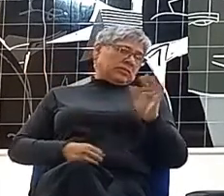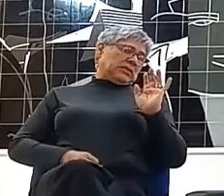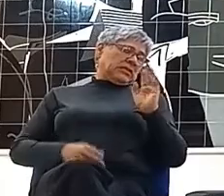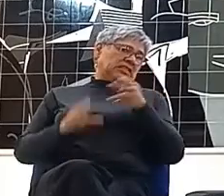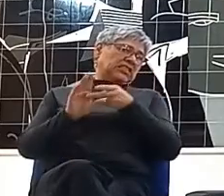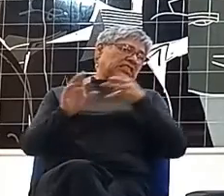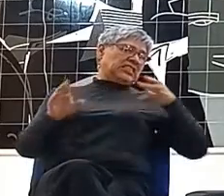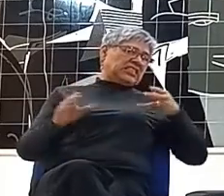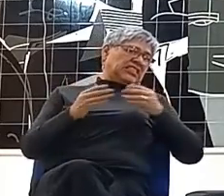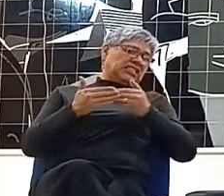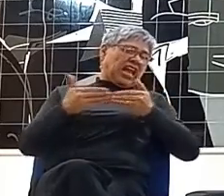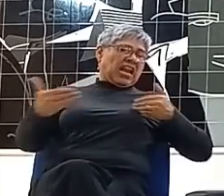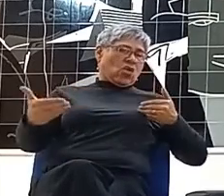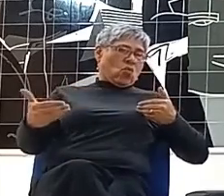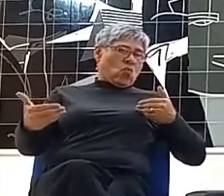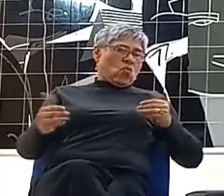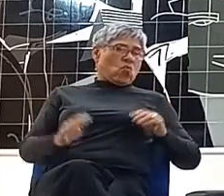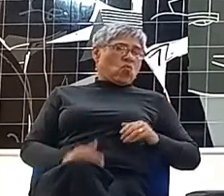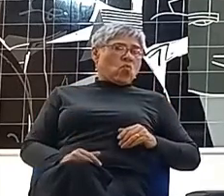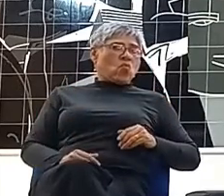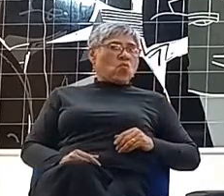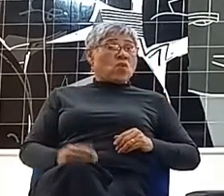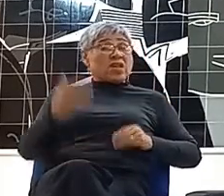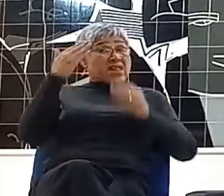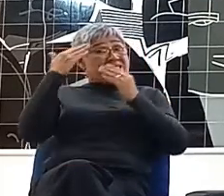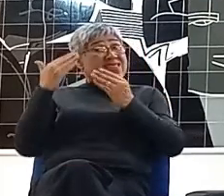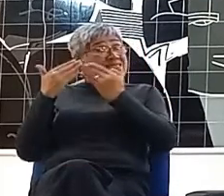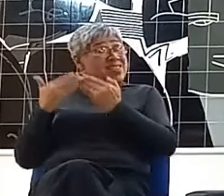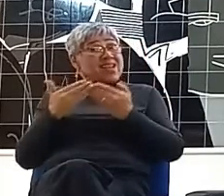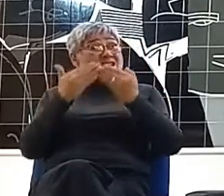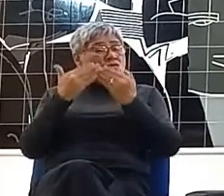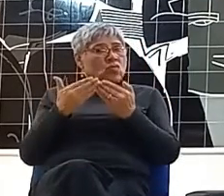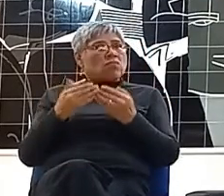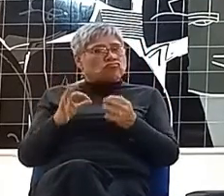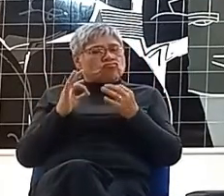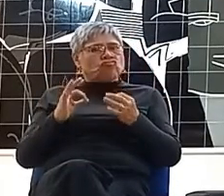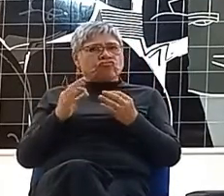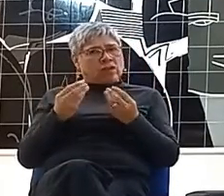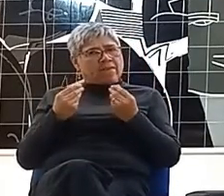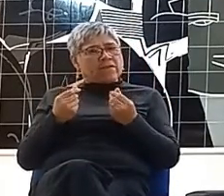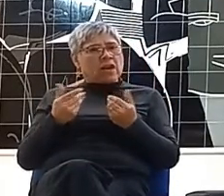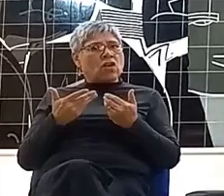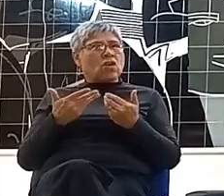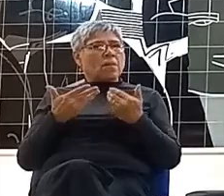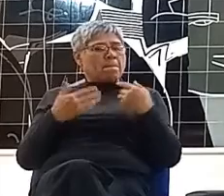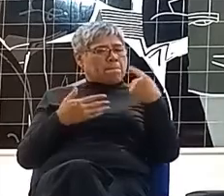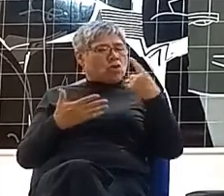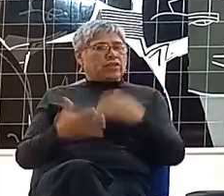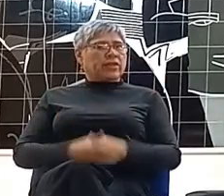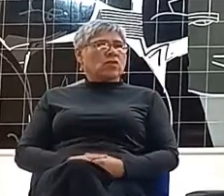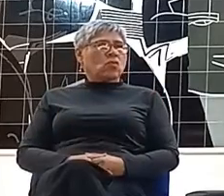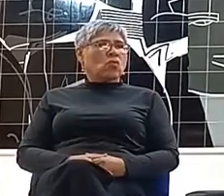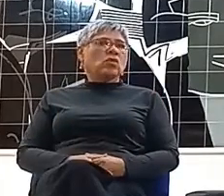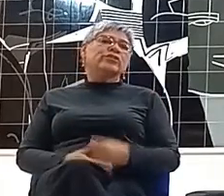del intelectual completamente libre de ataduras, ¿sí? Creo que eso es algo que a nosotros